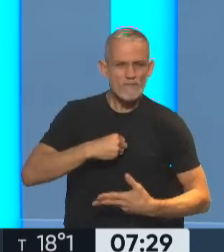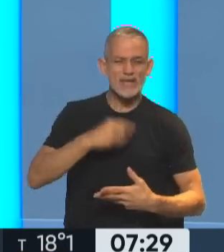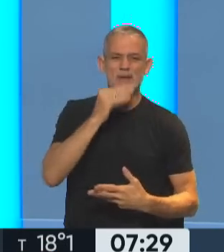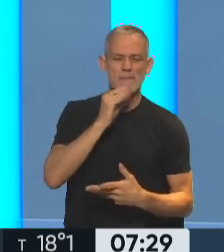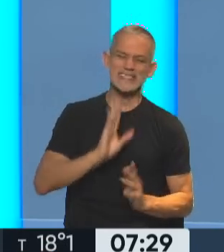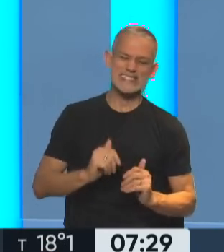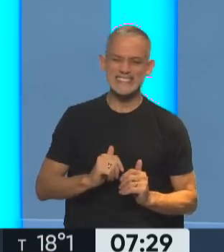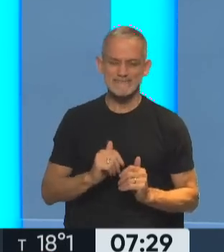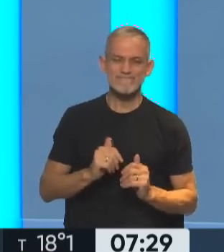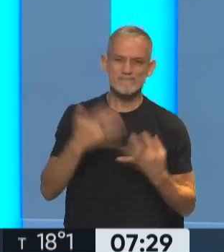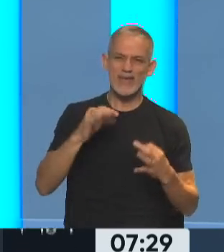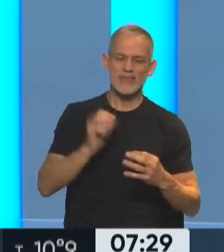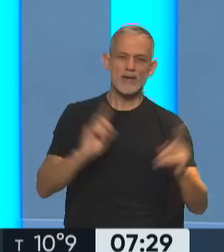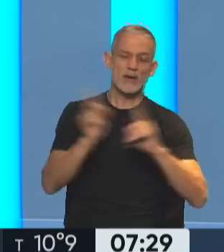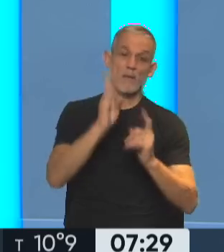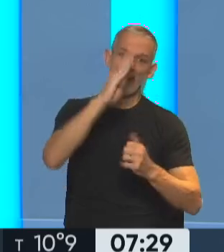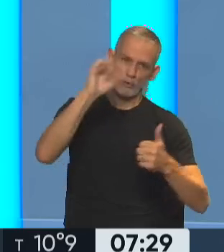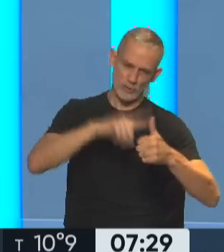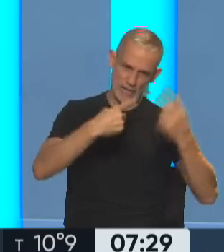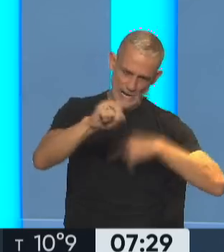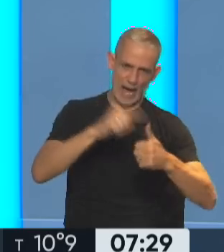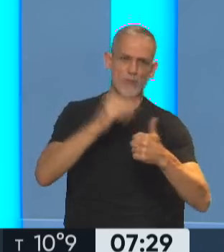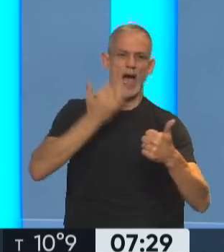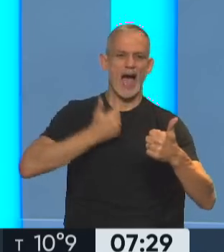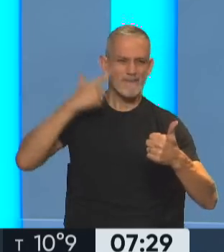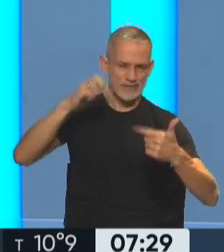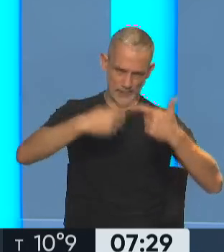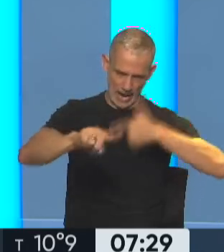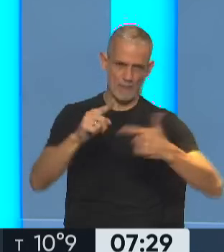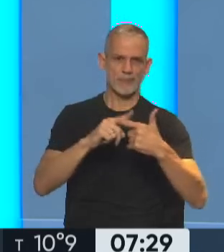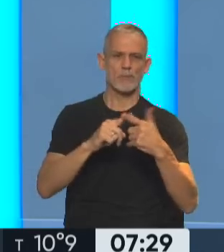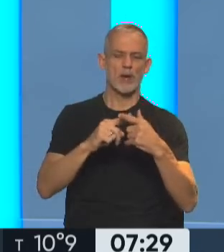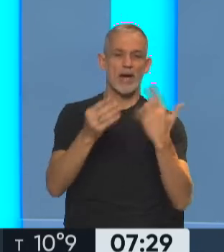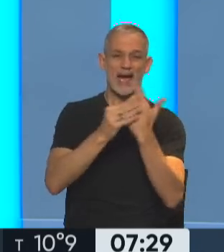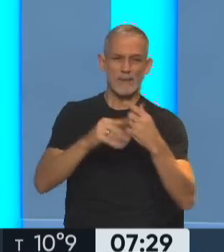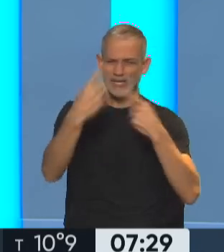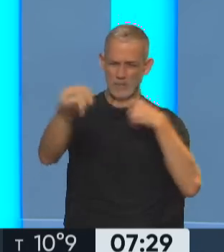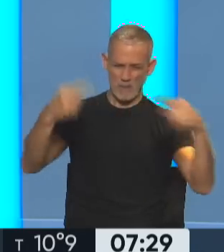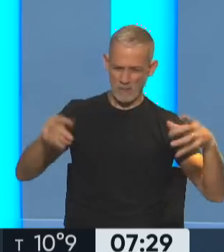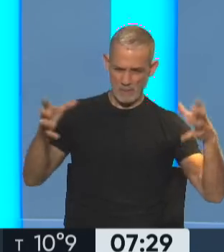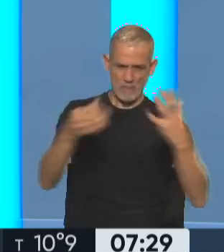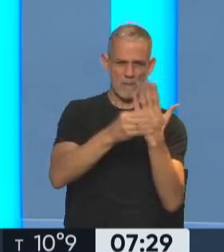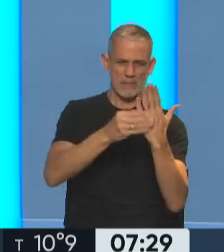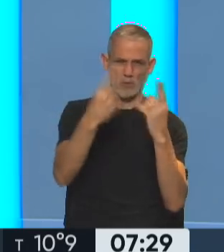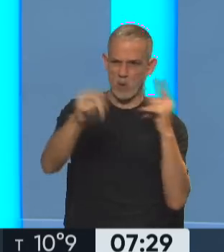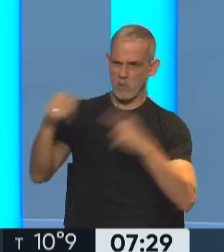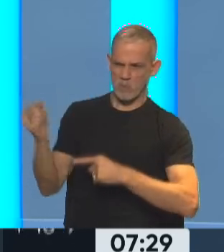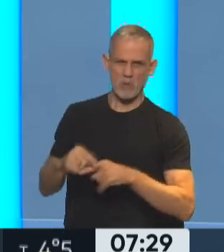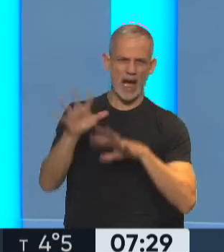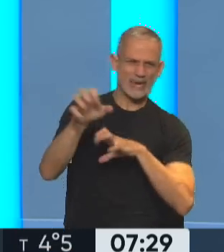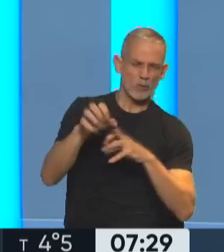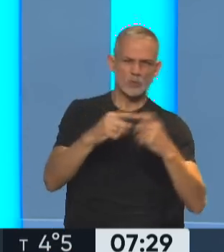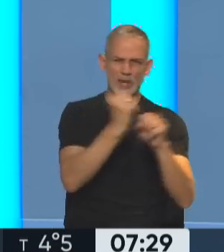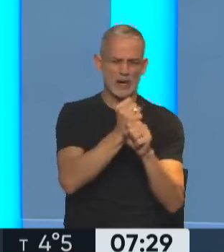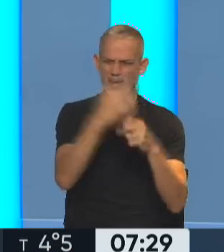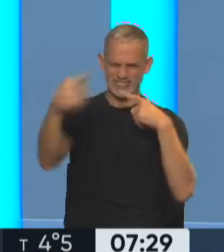creía que había que hacer cambios en Banco Central, en AFIP, reunificar el gabinete, no tanto ministros tipo agricultura,